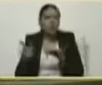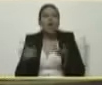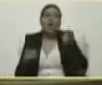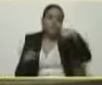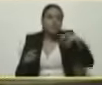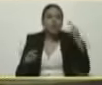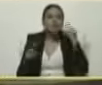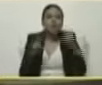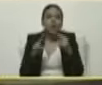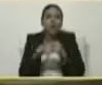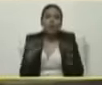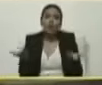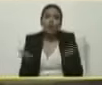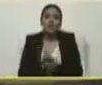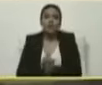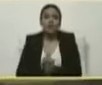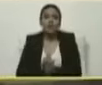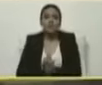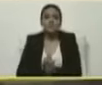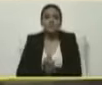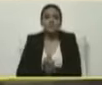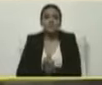a lo que saben de historia.